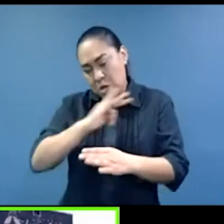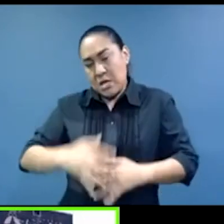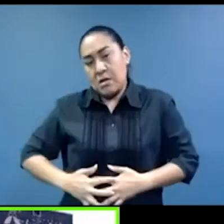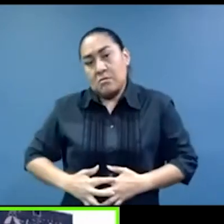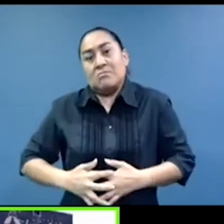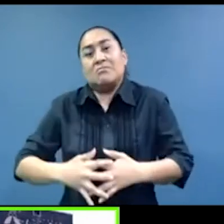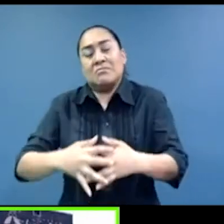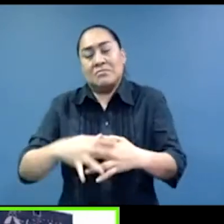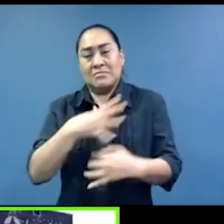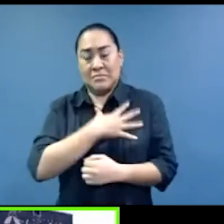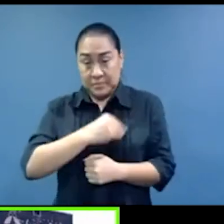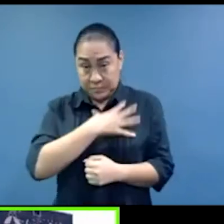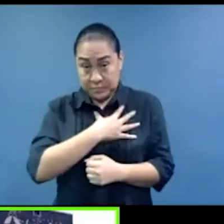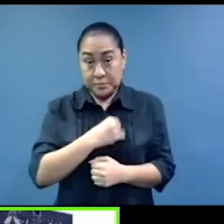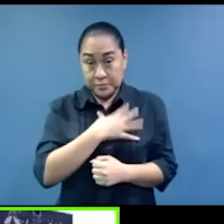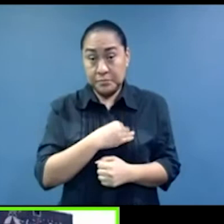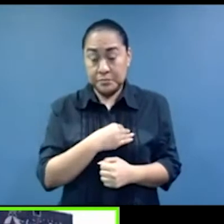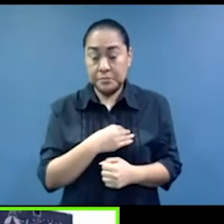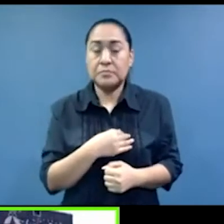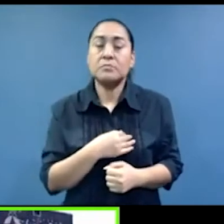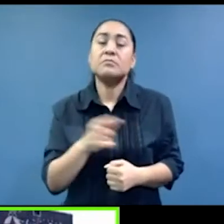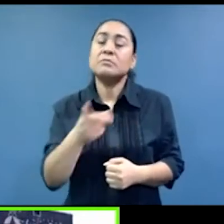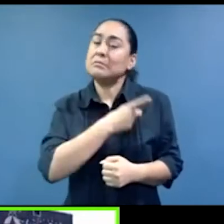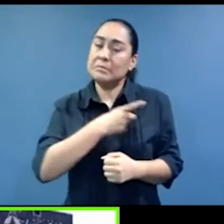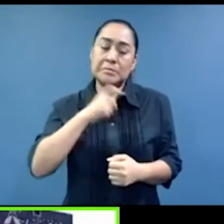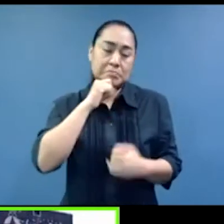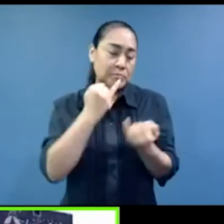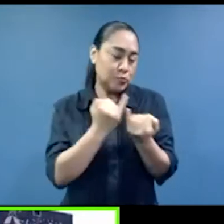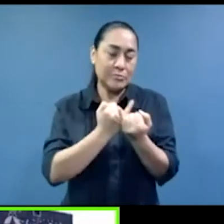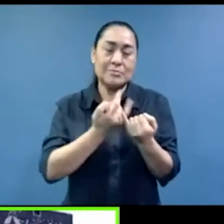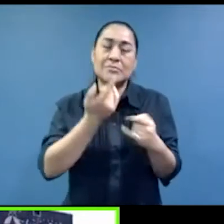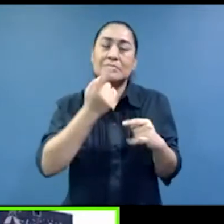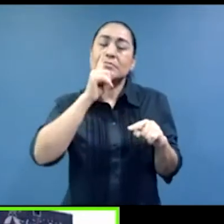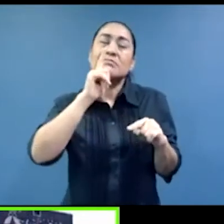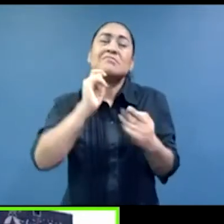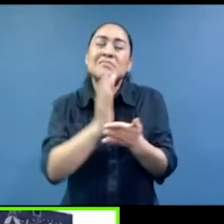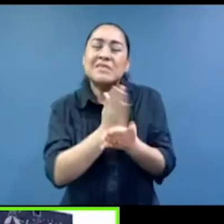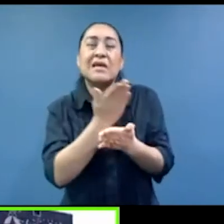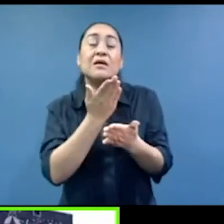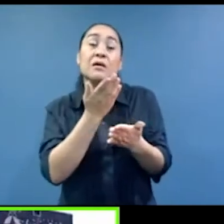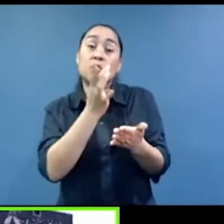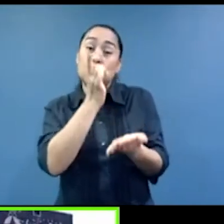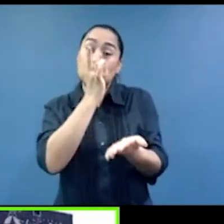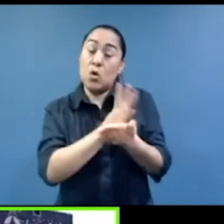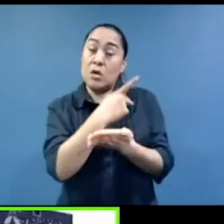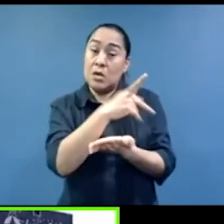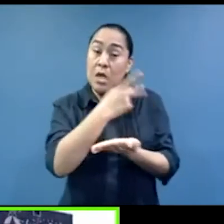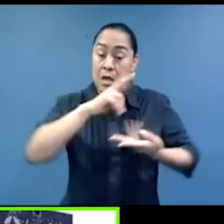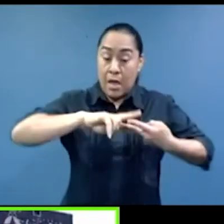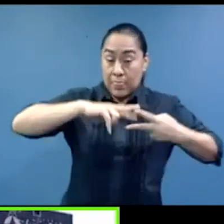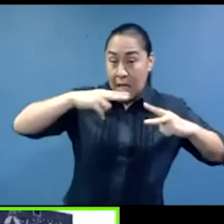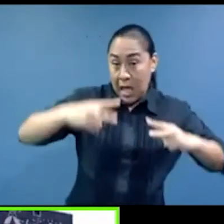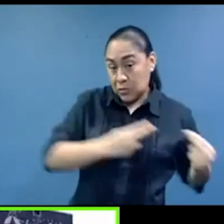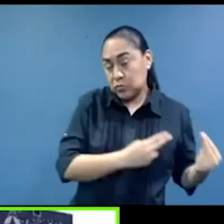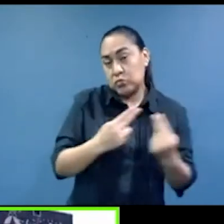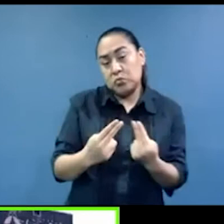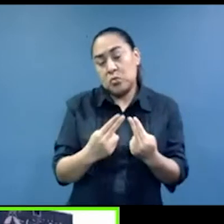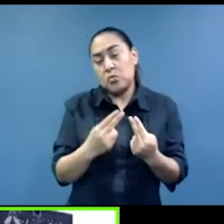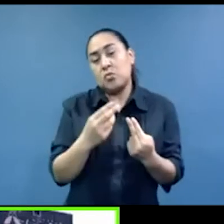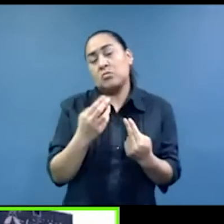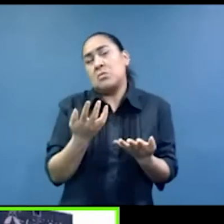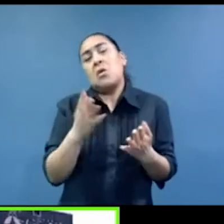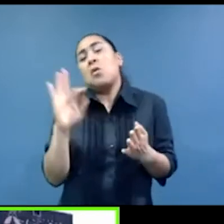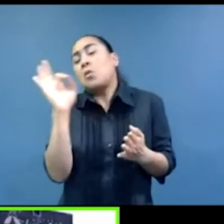procreacional que debemos desmitificar también de lo genético, lo biológico, porque puede ser que accedamos a